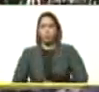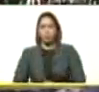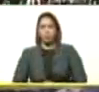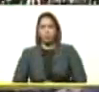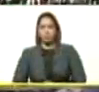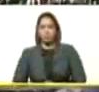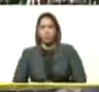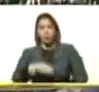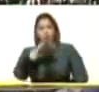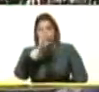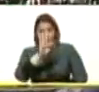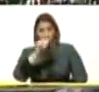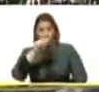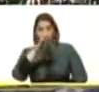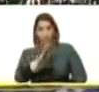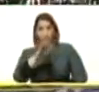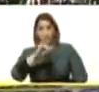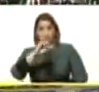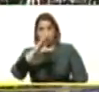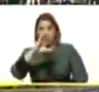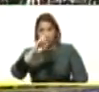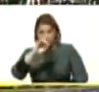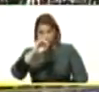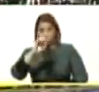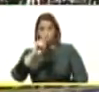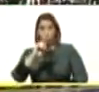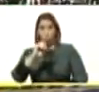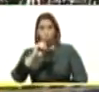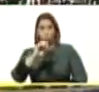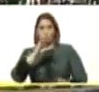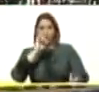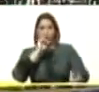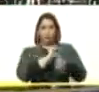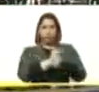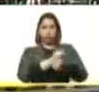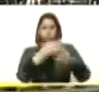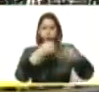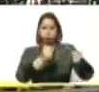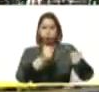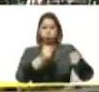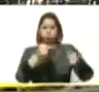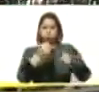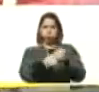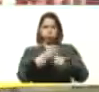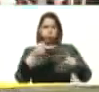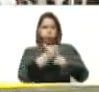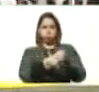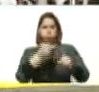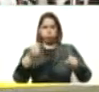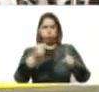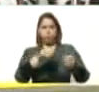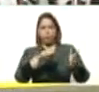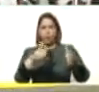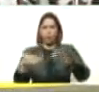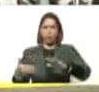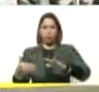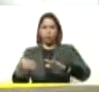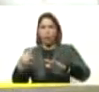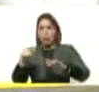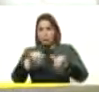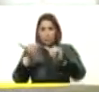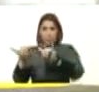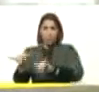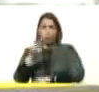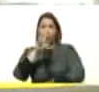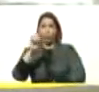Fabricio Ojeda, capturado y torturado y asesinado aquí mismo a 200 metros en